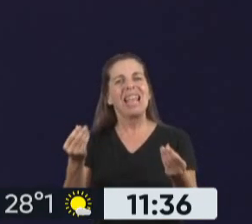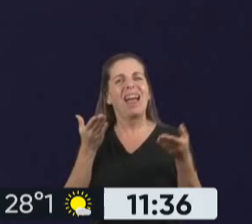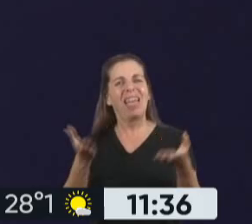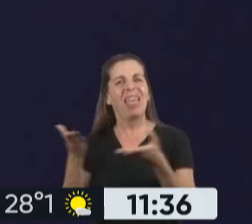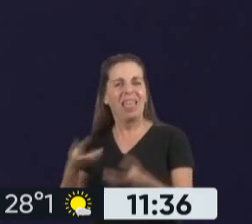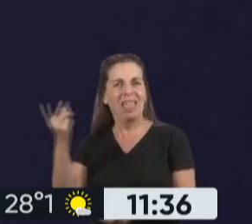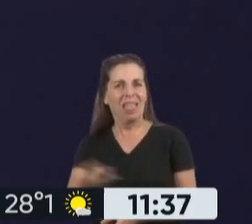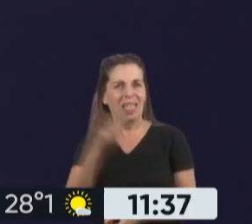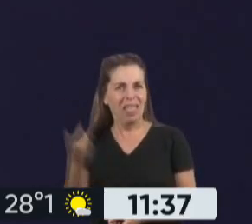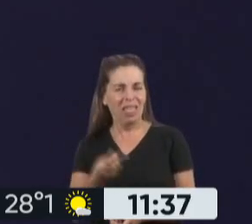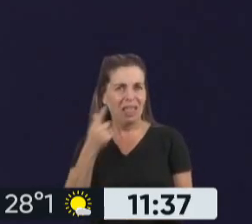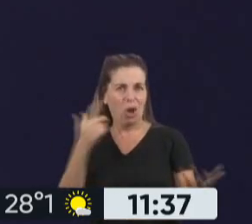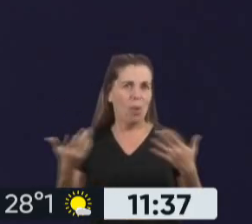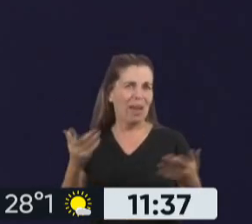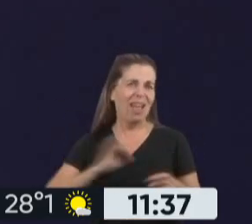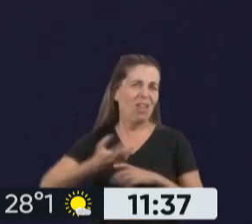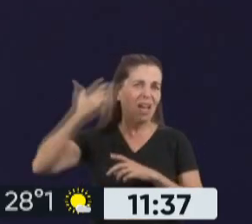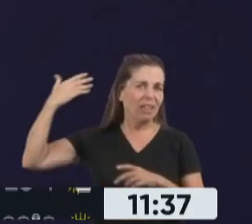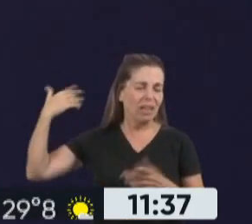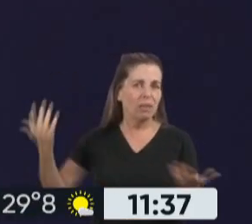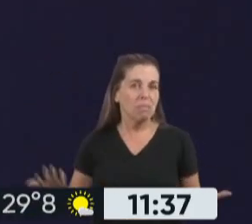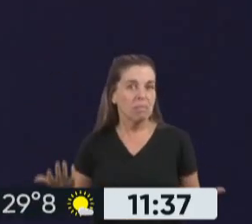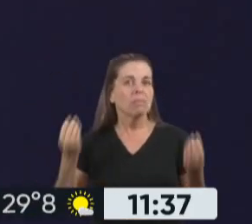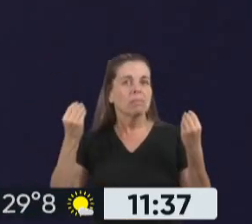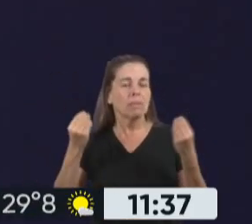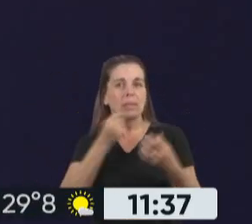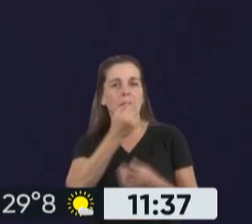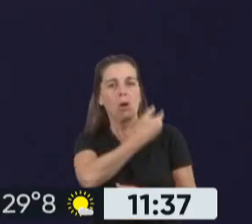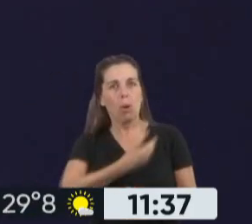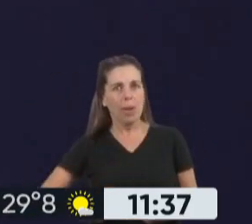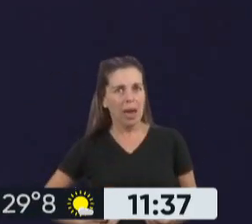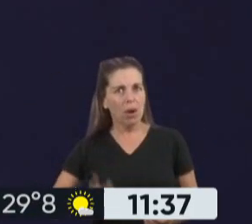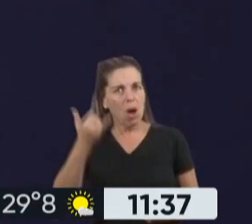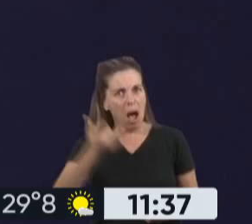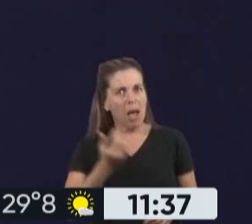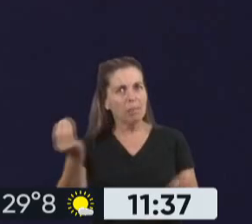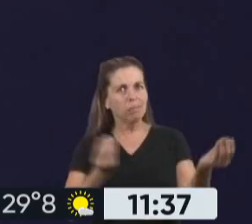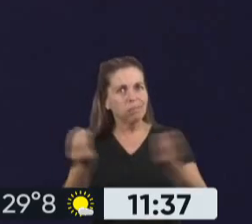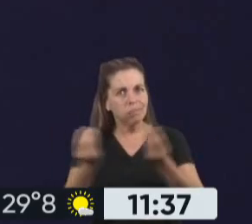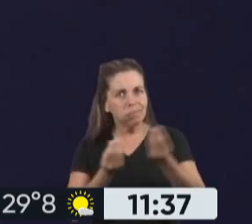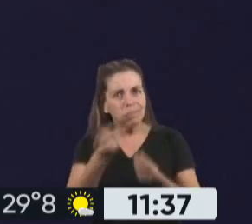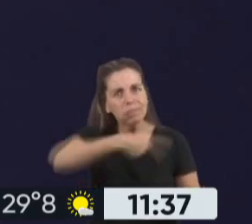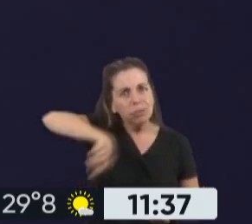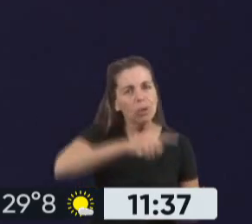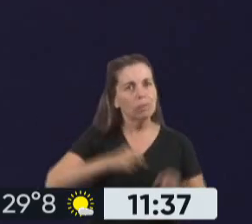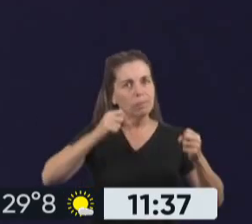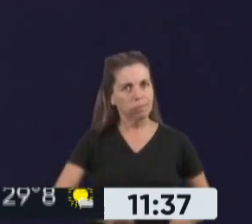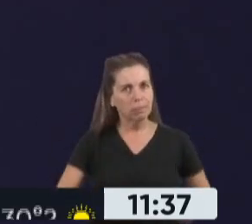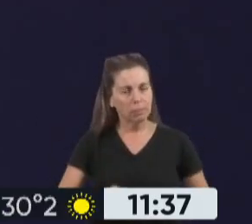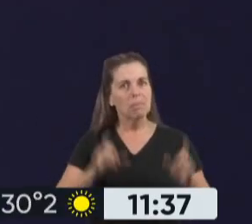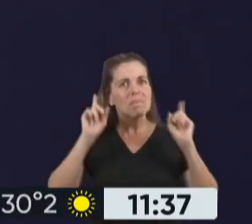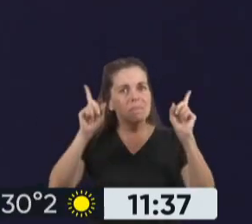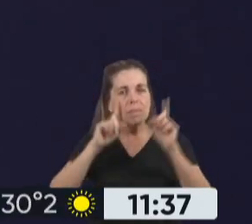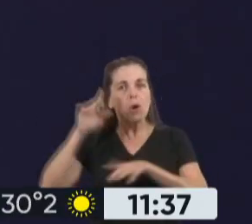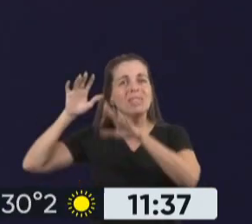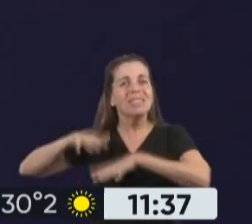siglo. Si el gobierno no tuviera los representantes de intereses sectorizados y corporativizados protestando frente a